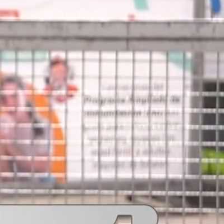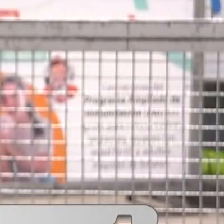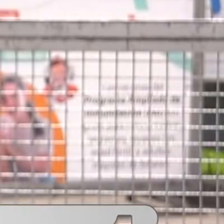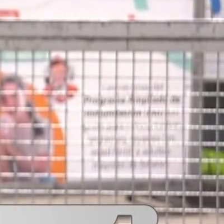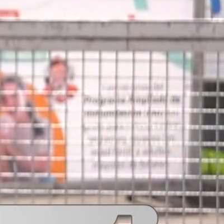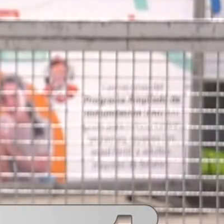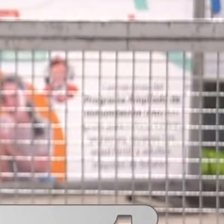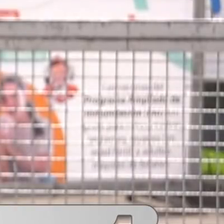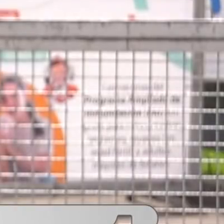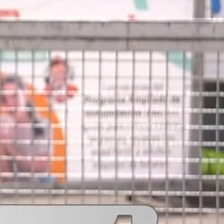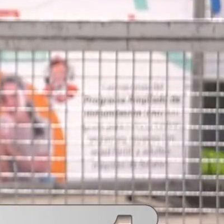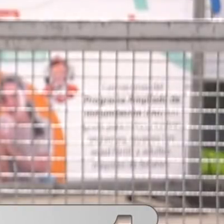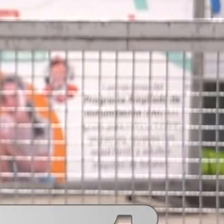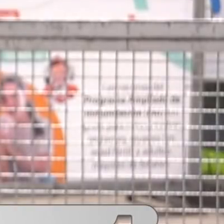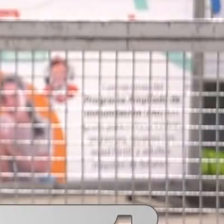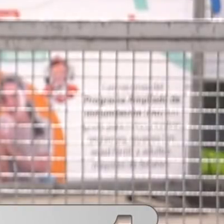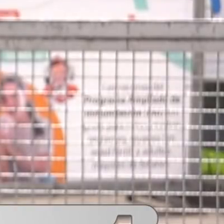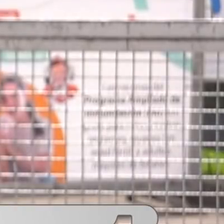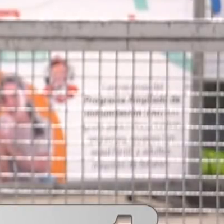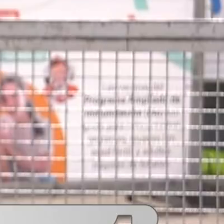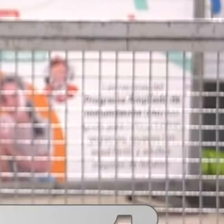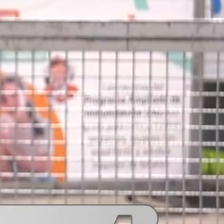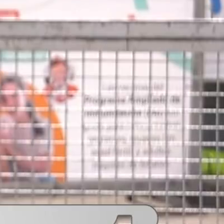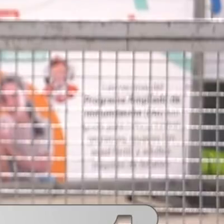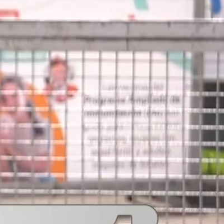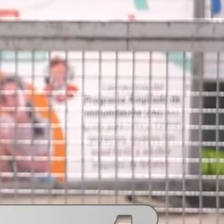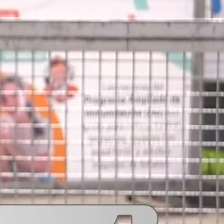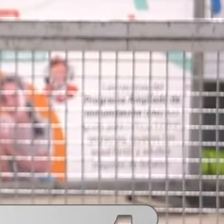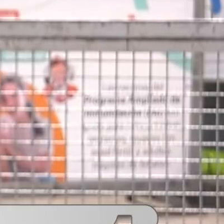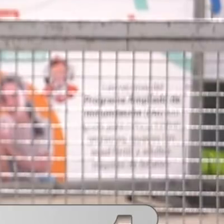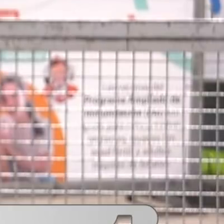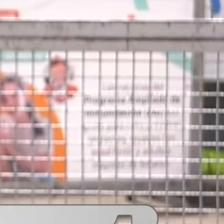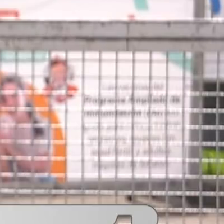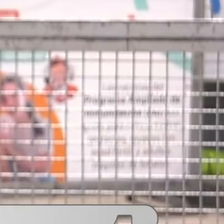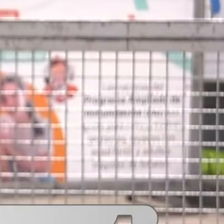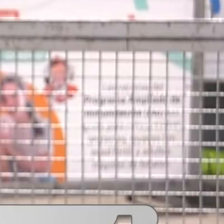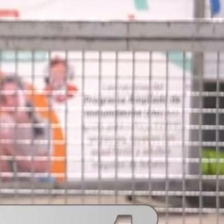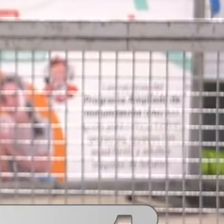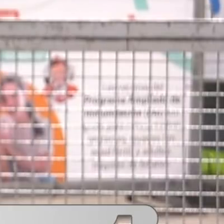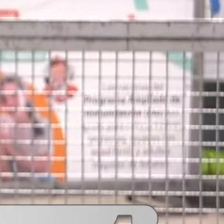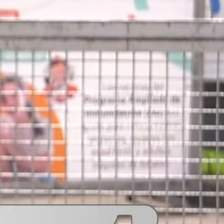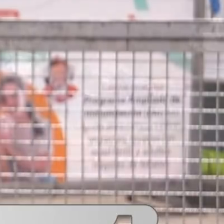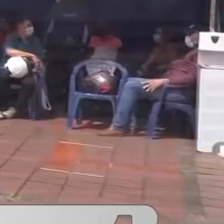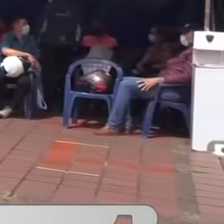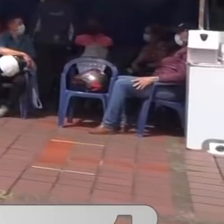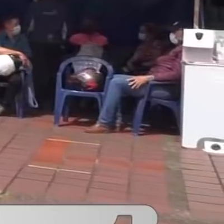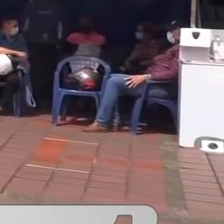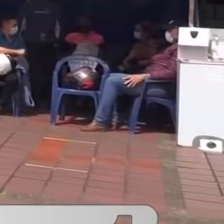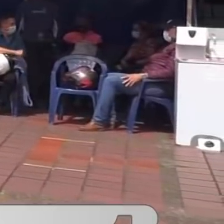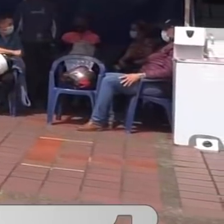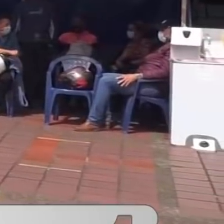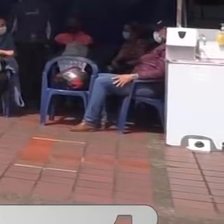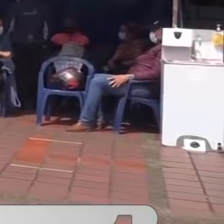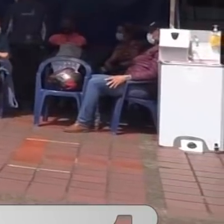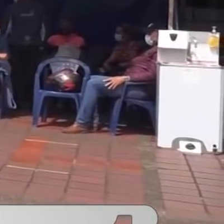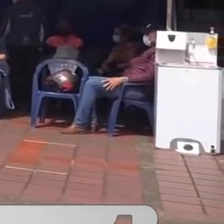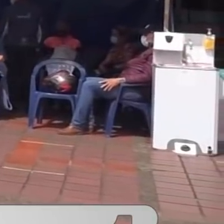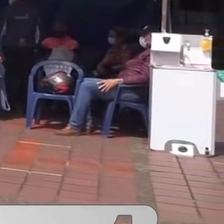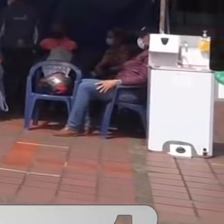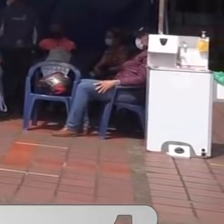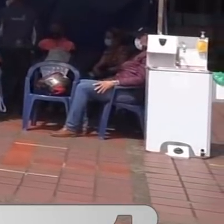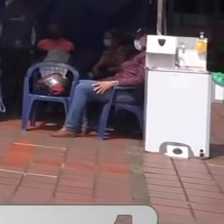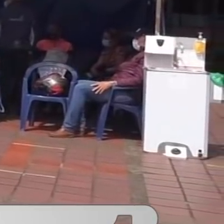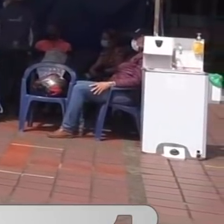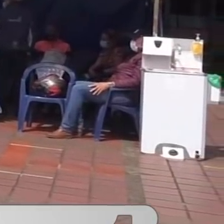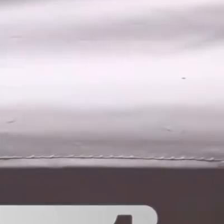En otros temas, fueron habilitados 5 puntos de vacunación en la capital del país para migrantes irregulares. Desde este viernes,